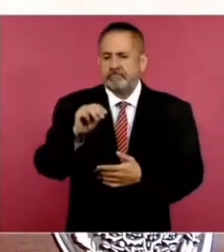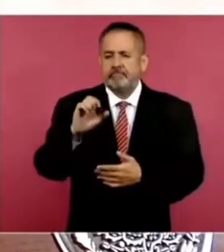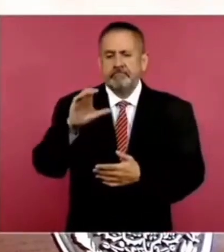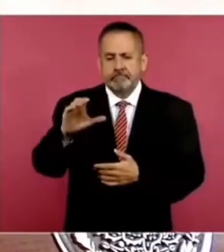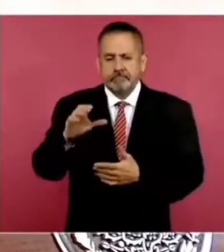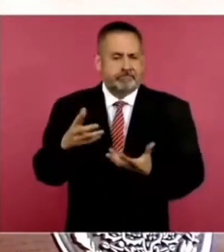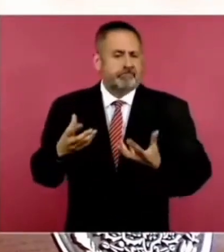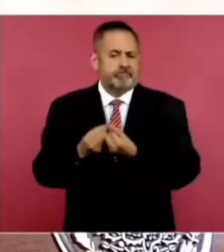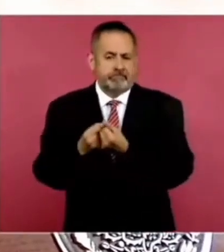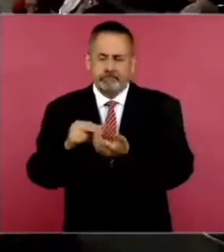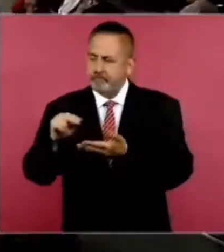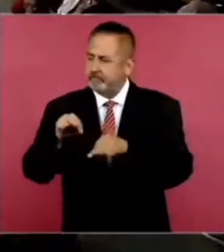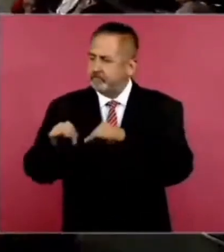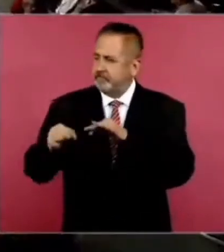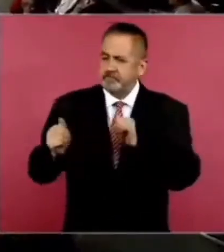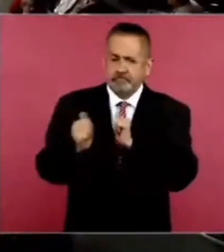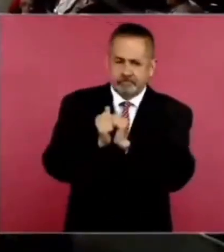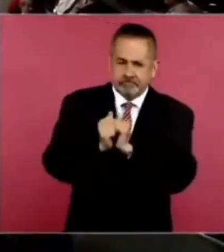trabajar juntos.